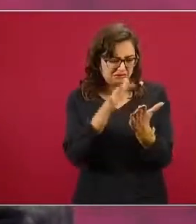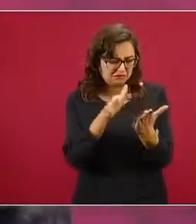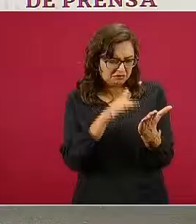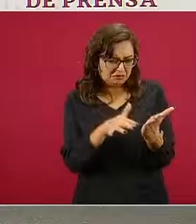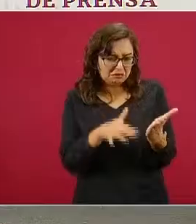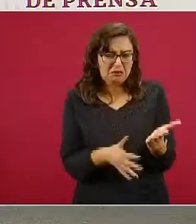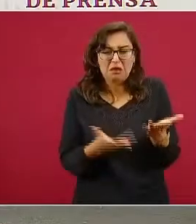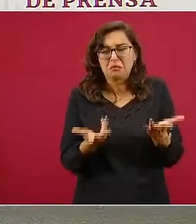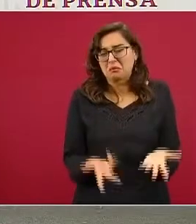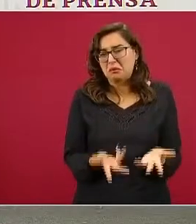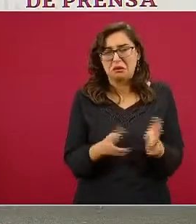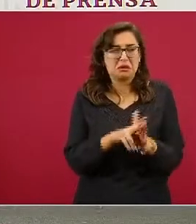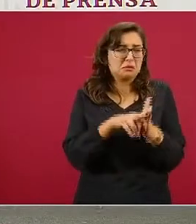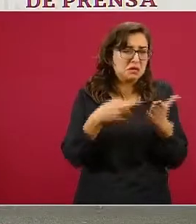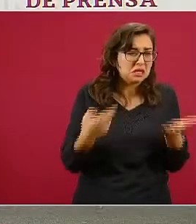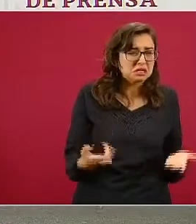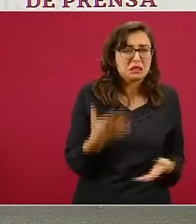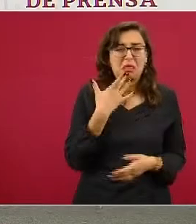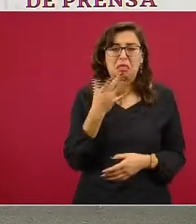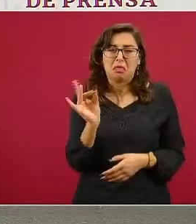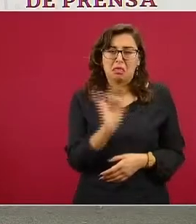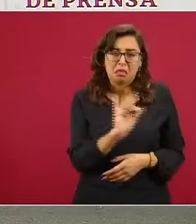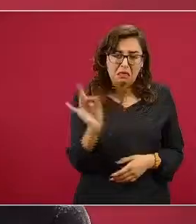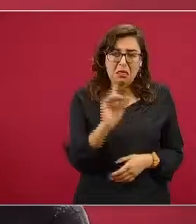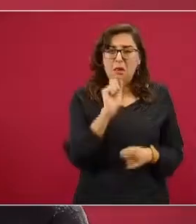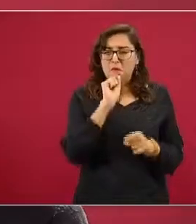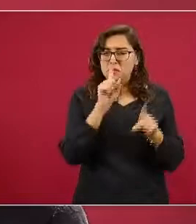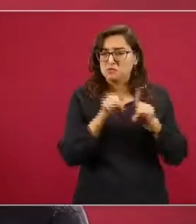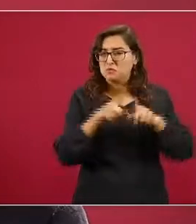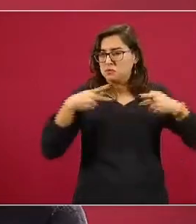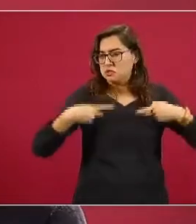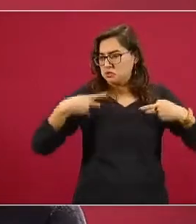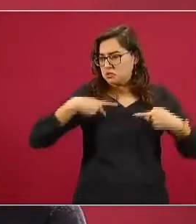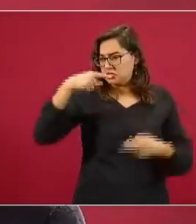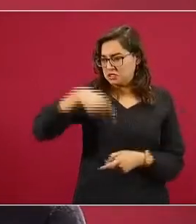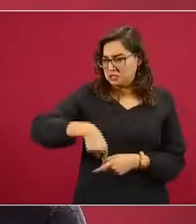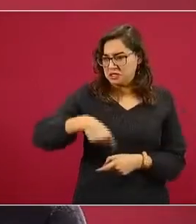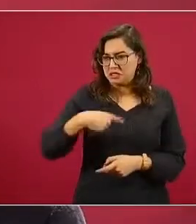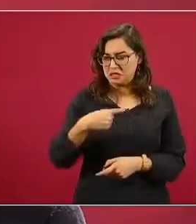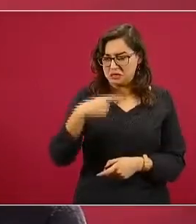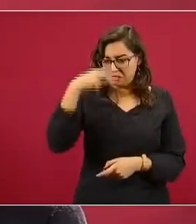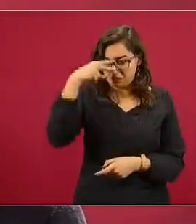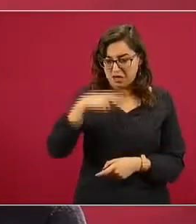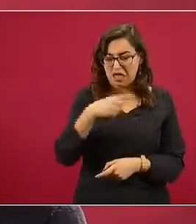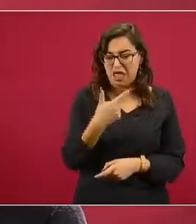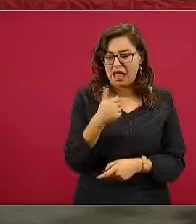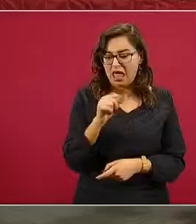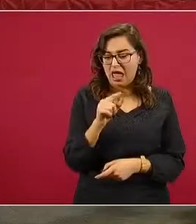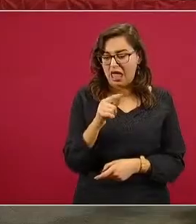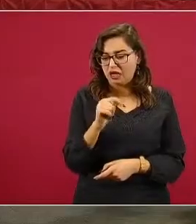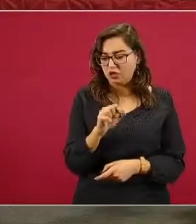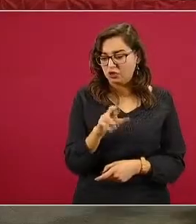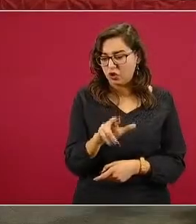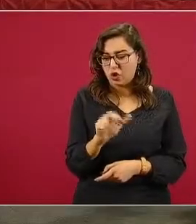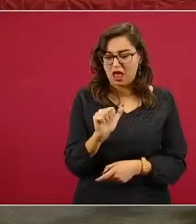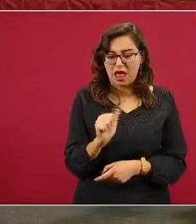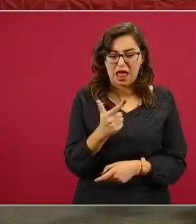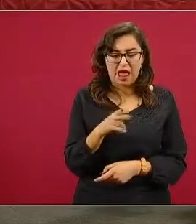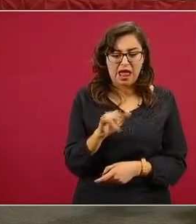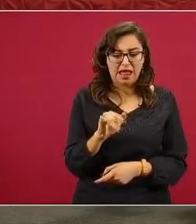opinión. De hecho, citan, por ejemplo, a un intelectual mexicano, Héctor Aguilar Camín, y esas son las